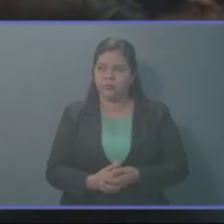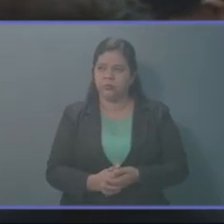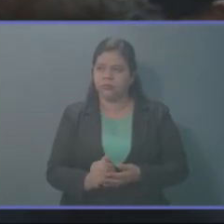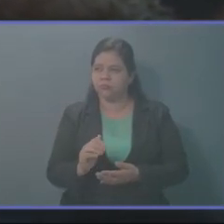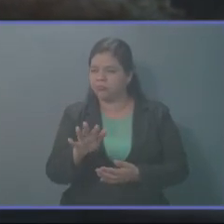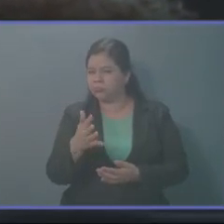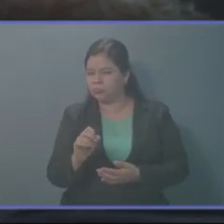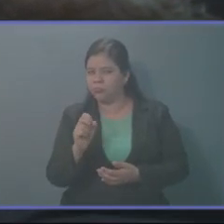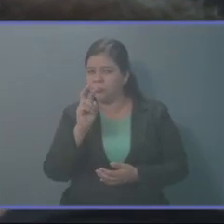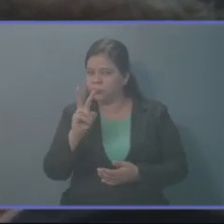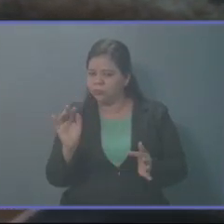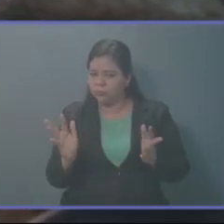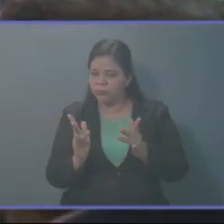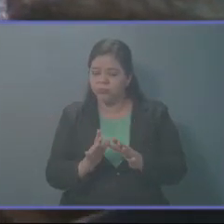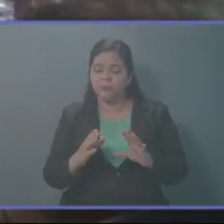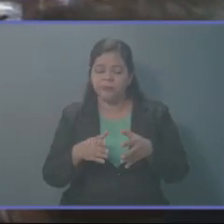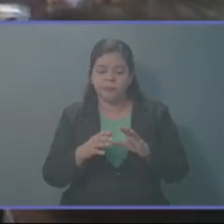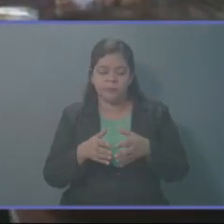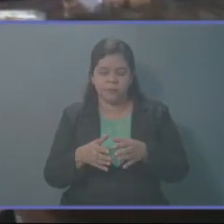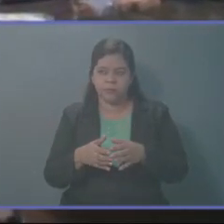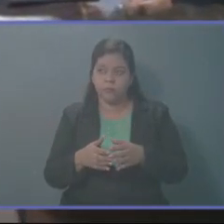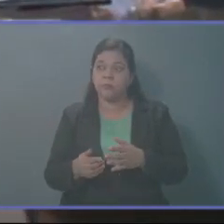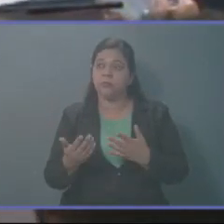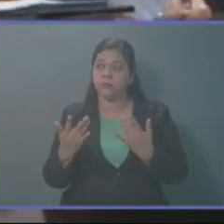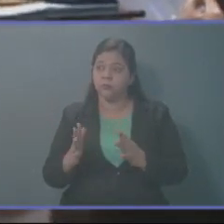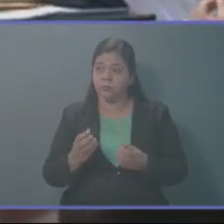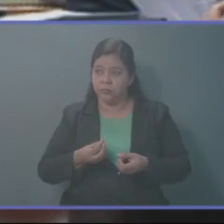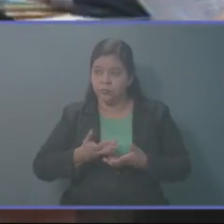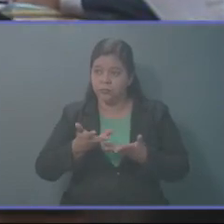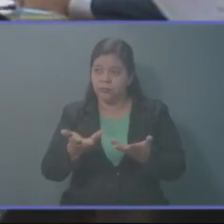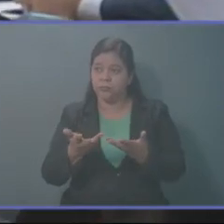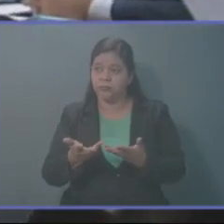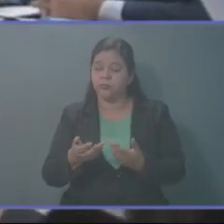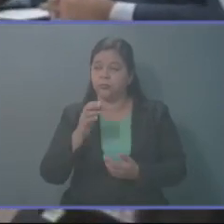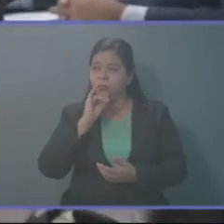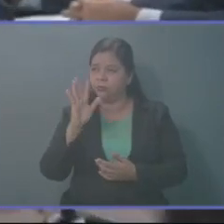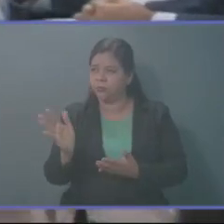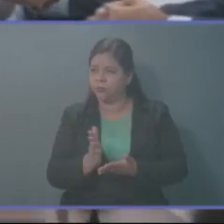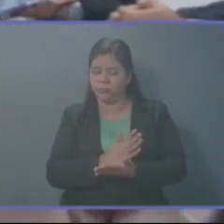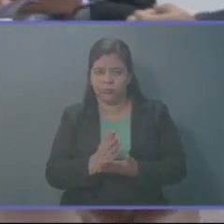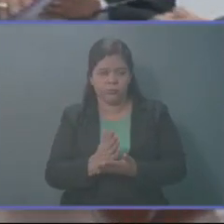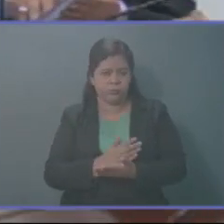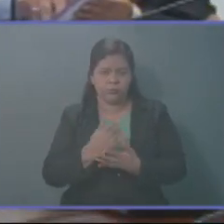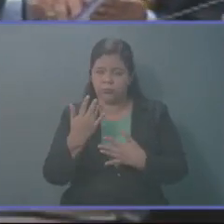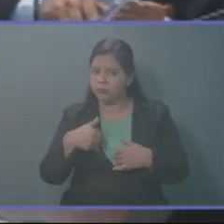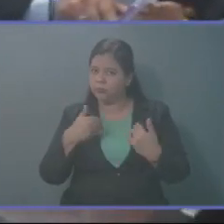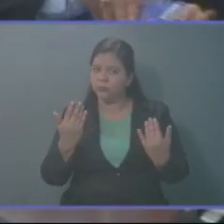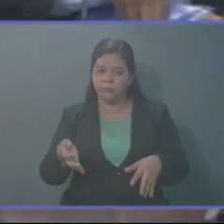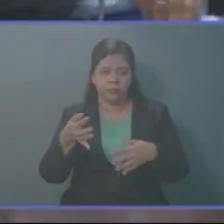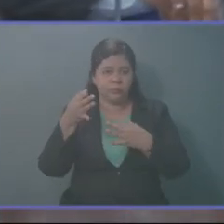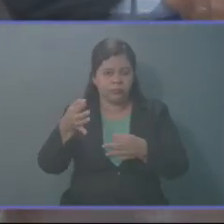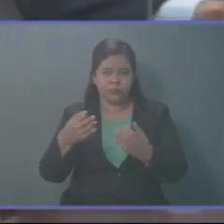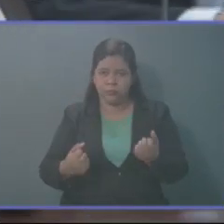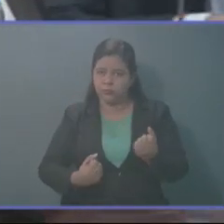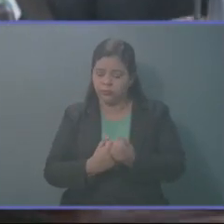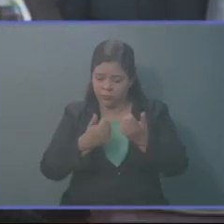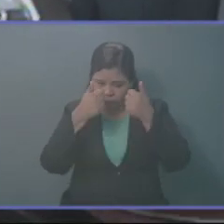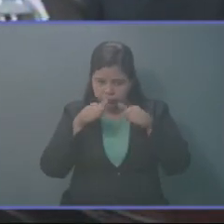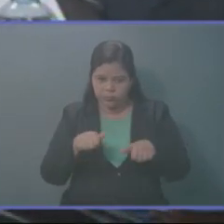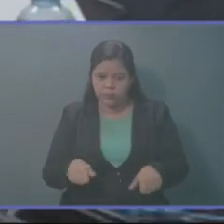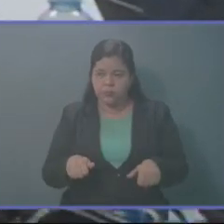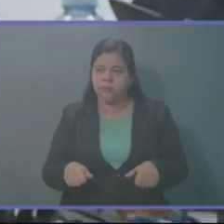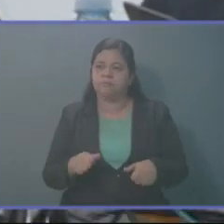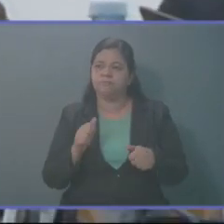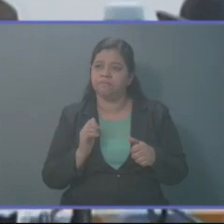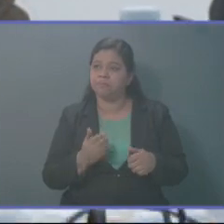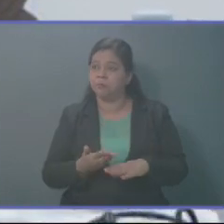dos reuniones de comisión y externó que él ni siquiera tenía una carta de aprobación que lo haya